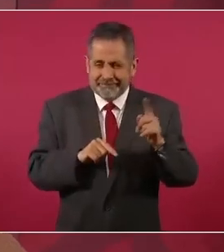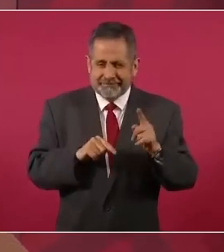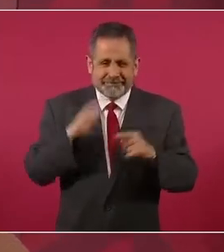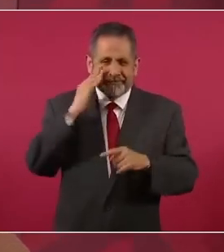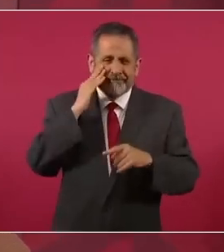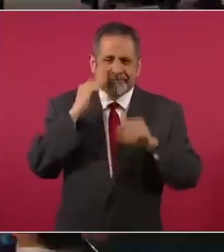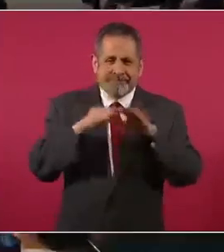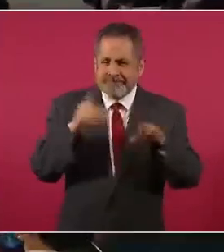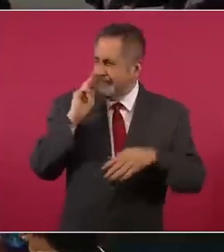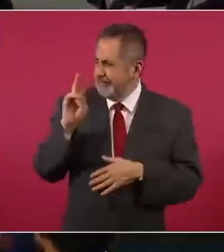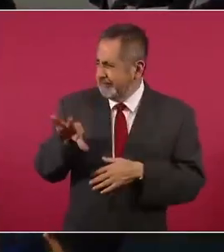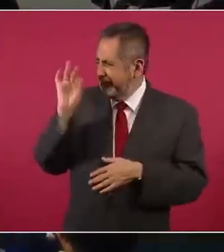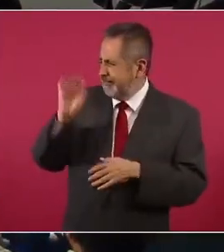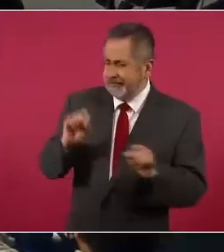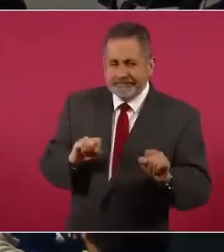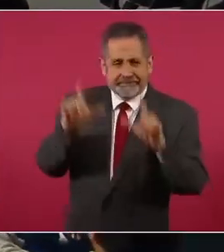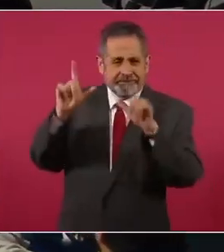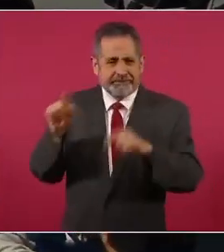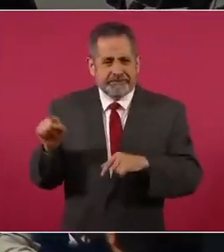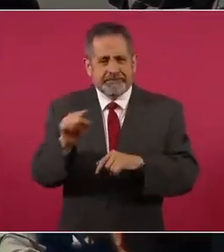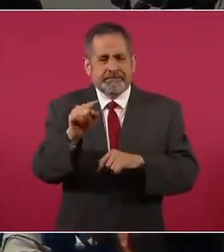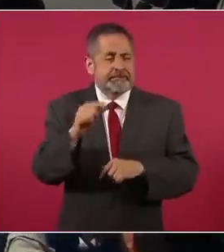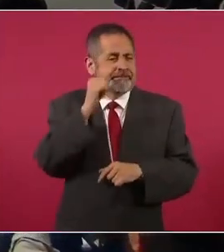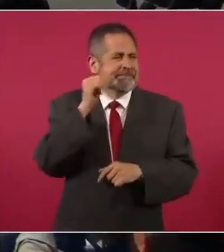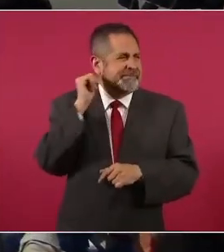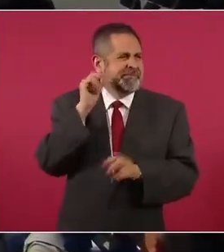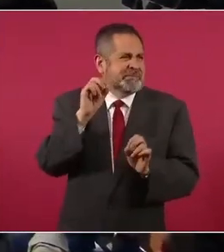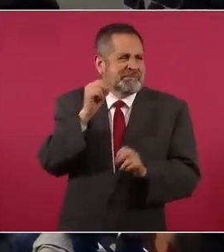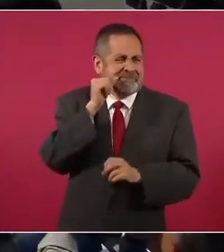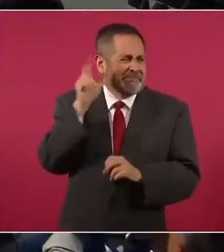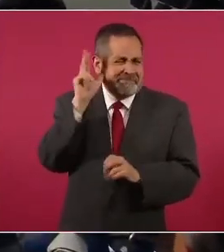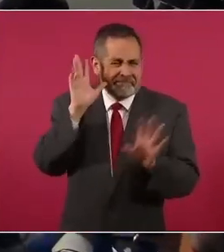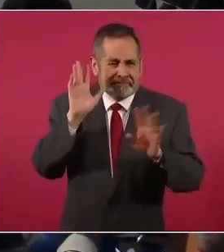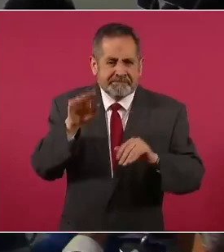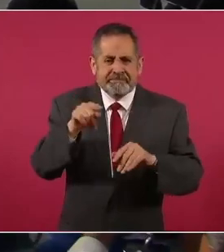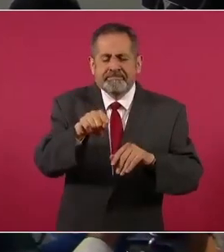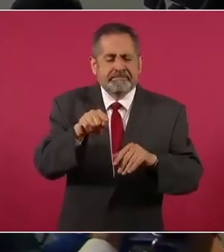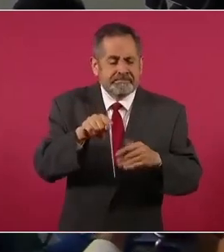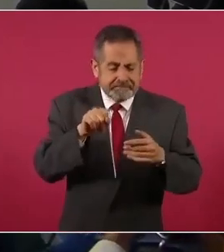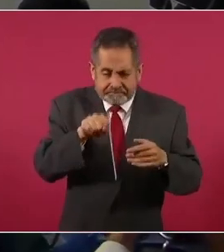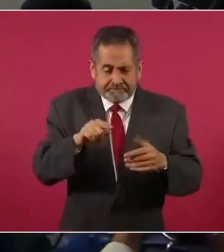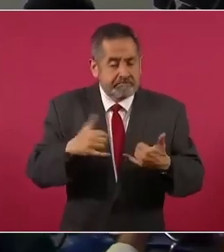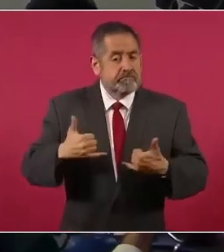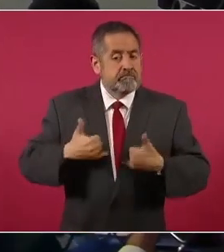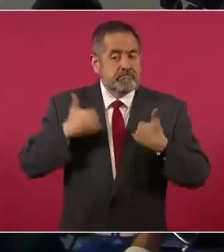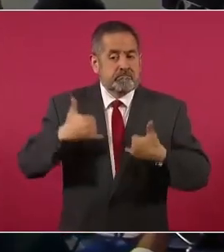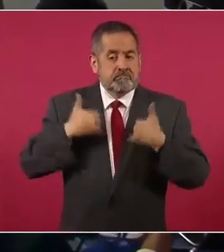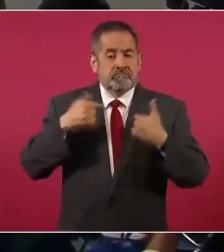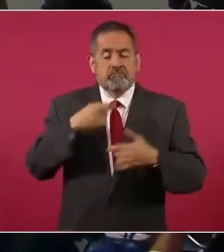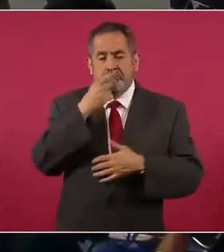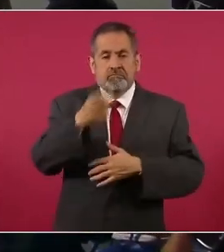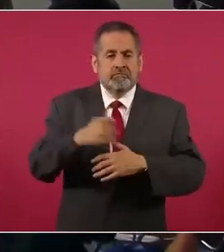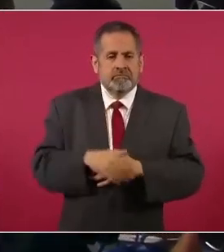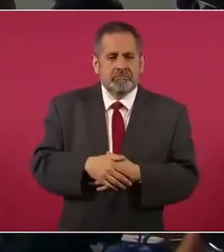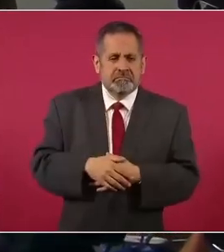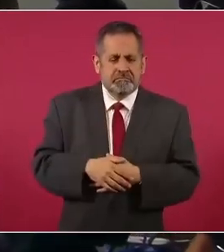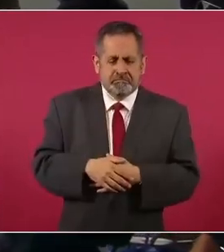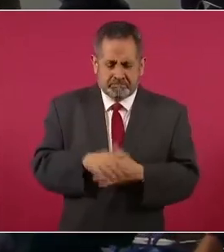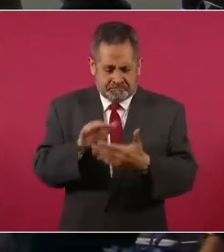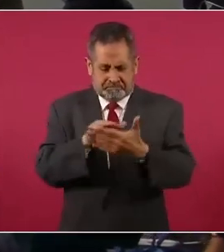face, a ver si lo consiguen, de ayer o de antier, de un joven diciendo, es muy